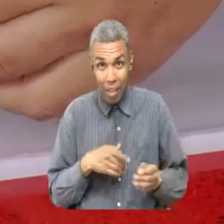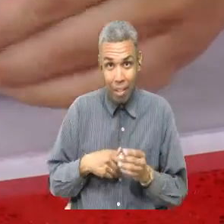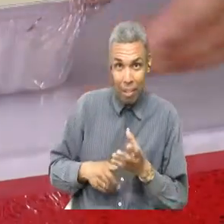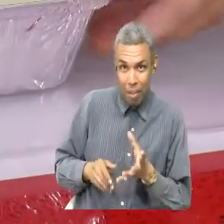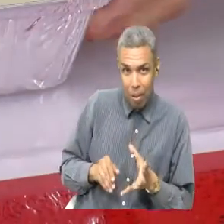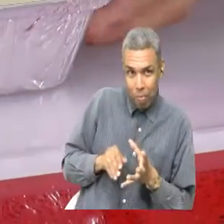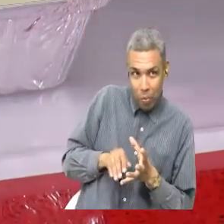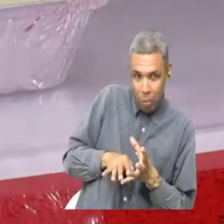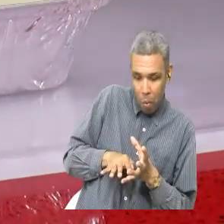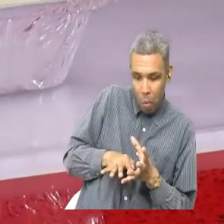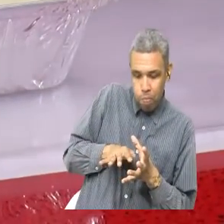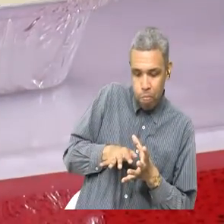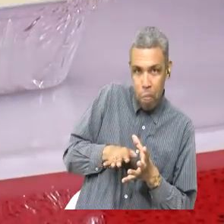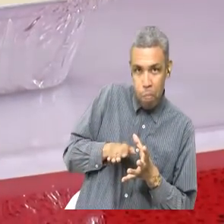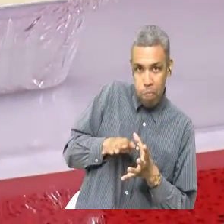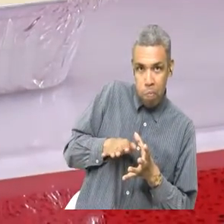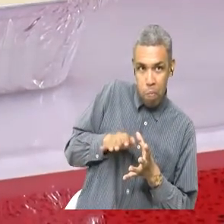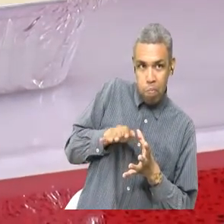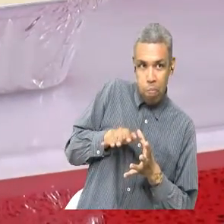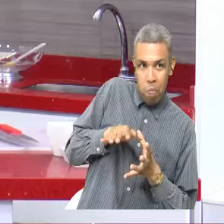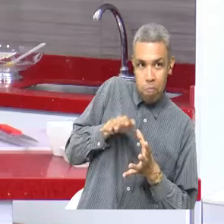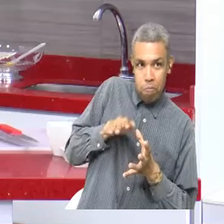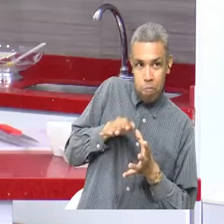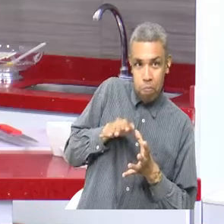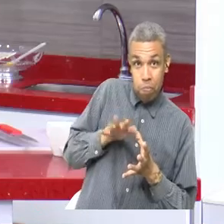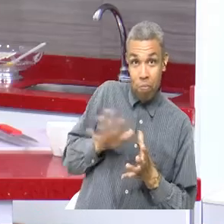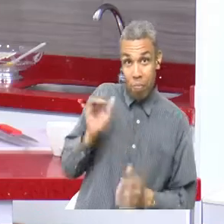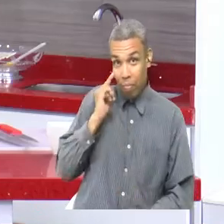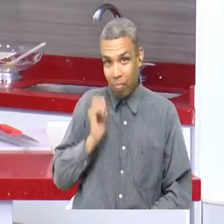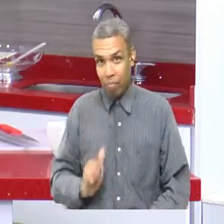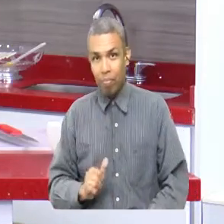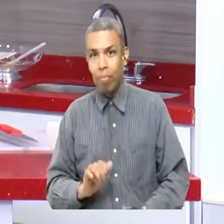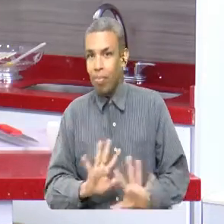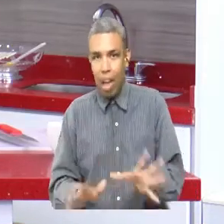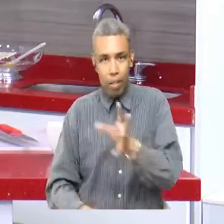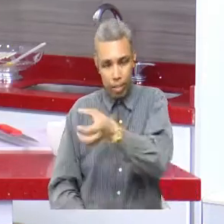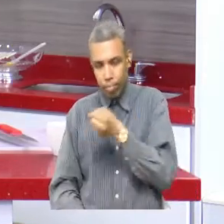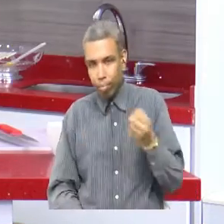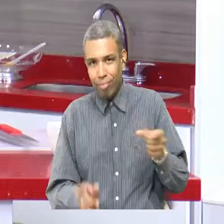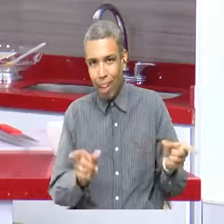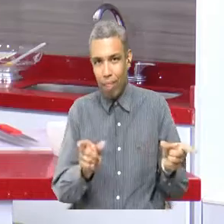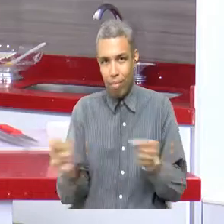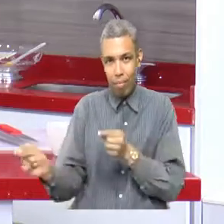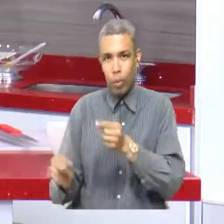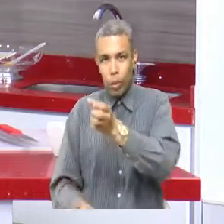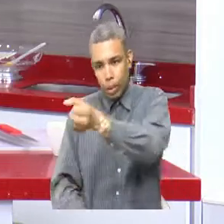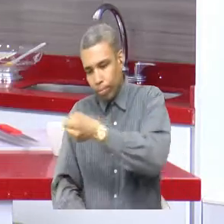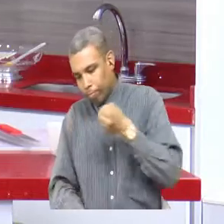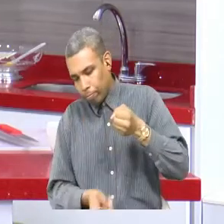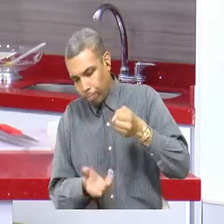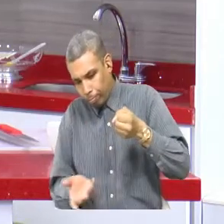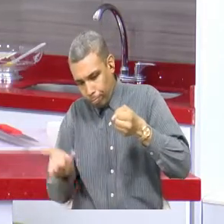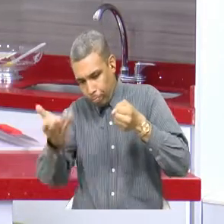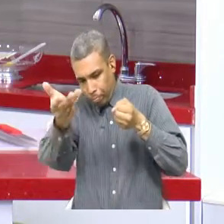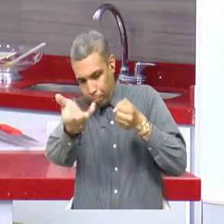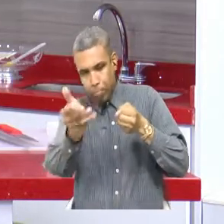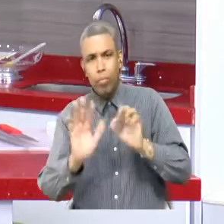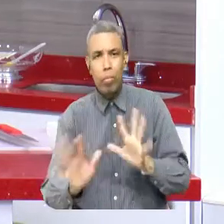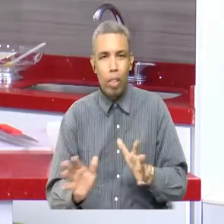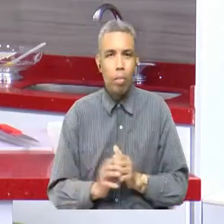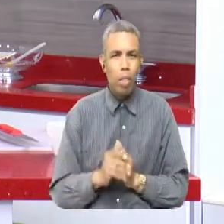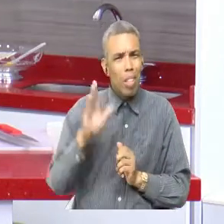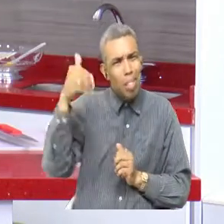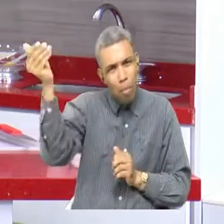quedó completamente relleno. Esta sería, ya ahí va a refrigeración. Ajá. En el momento de decorar, pues ya, la ralladura de limón,